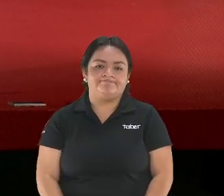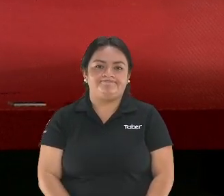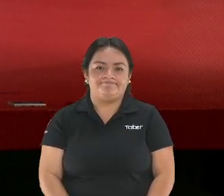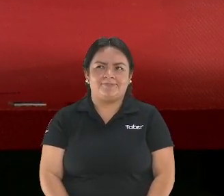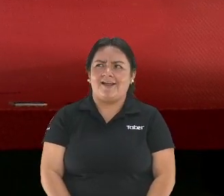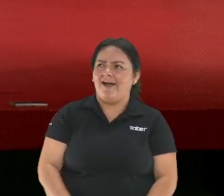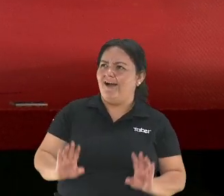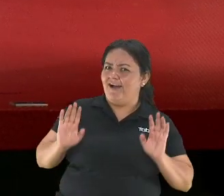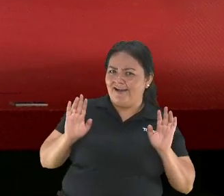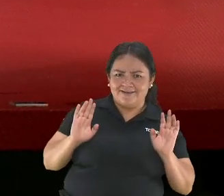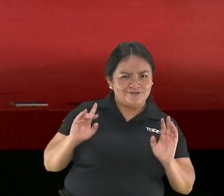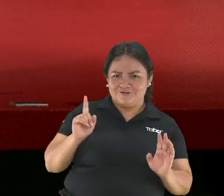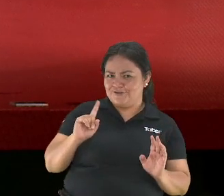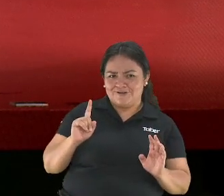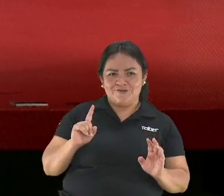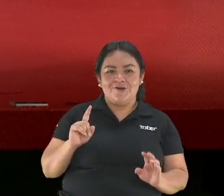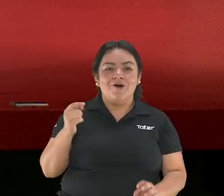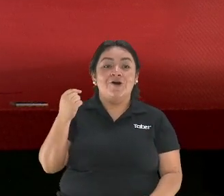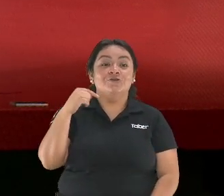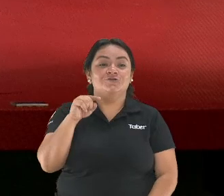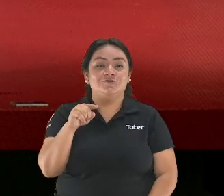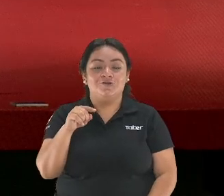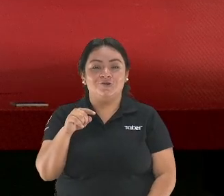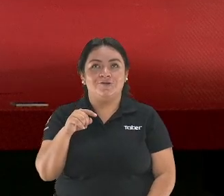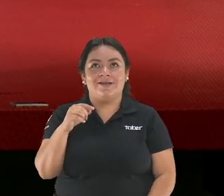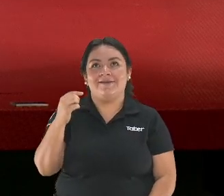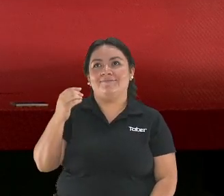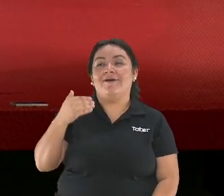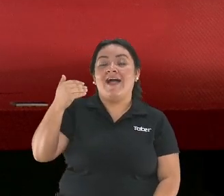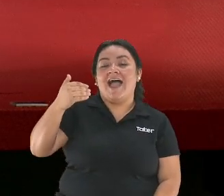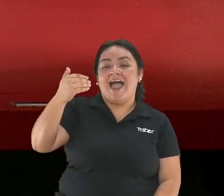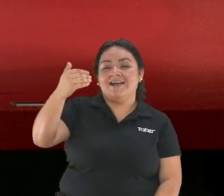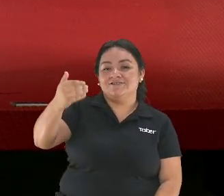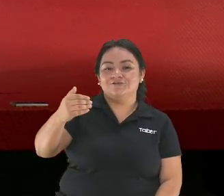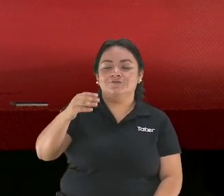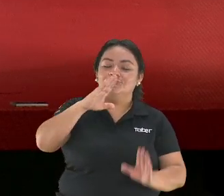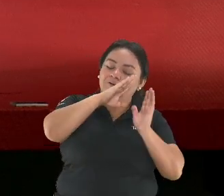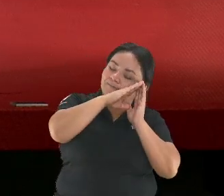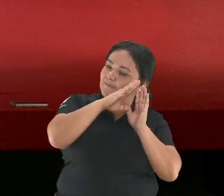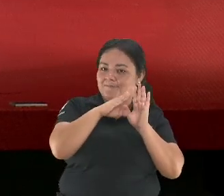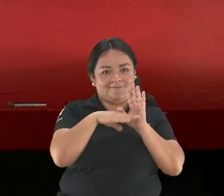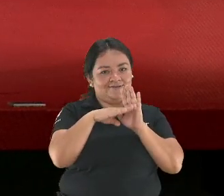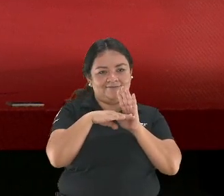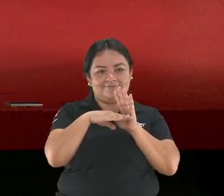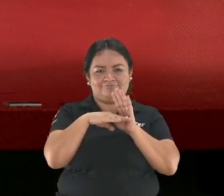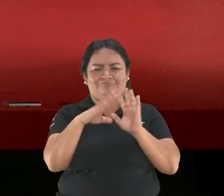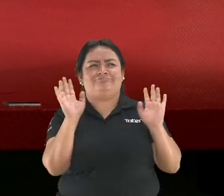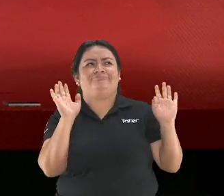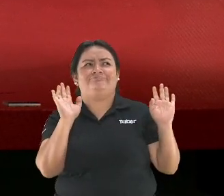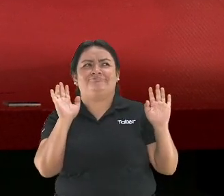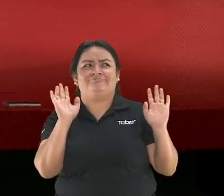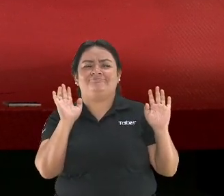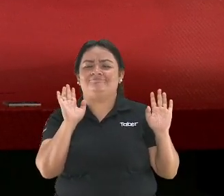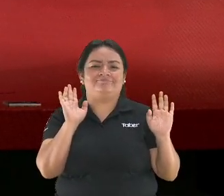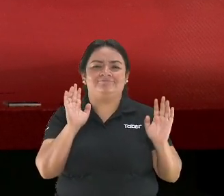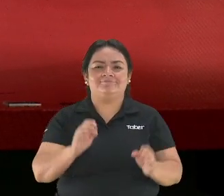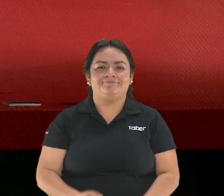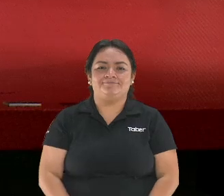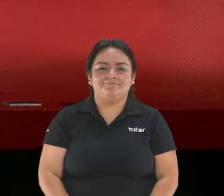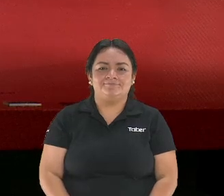ay pastor no parece que siga con los años uno duerme menos en la cama